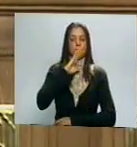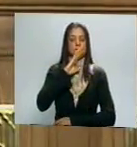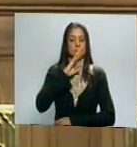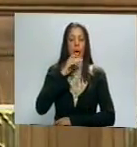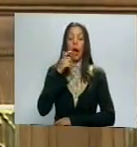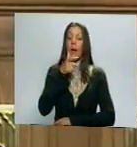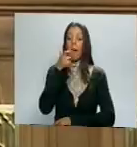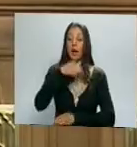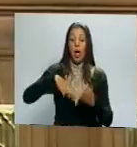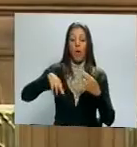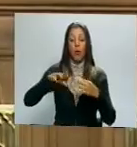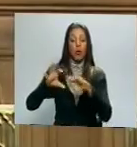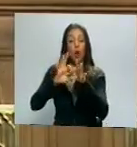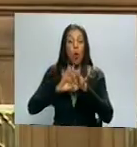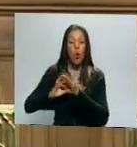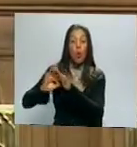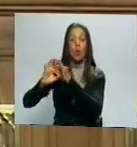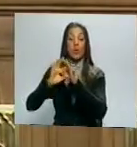andan por ahí